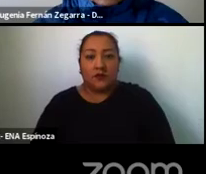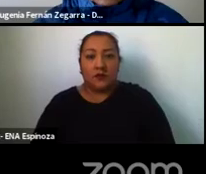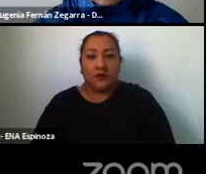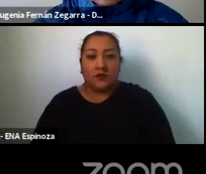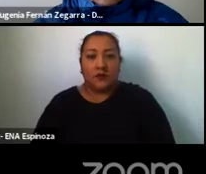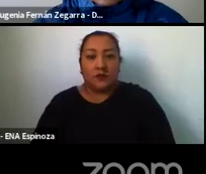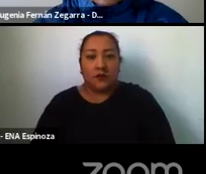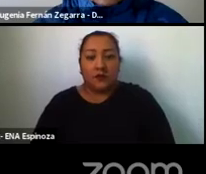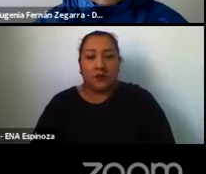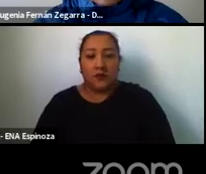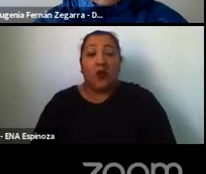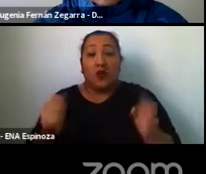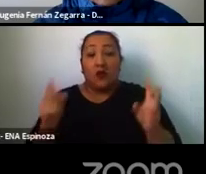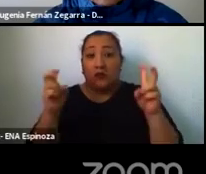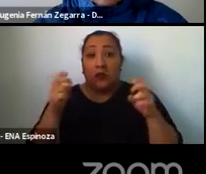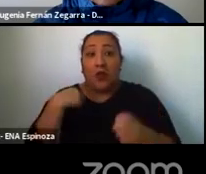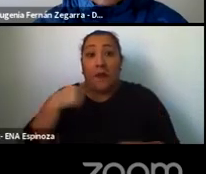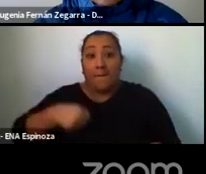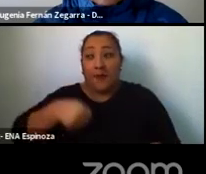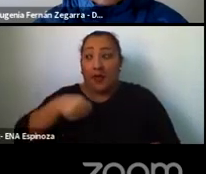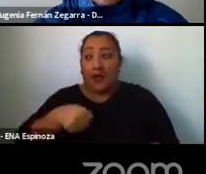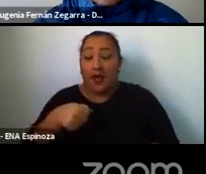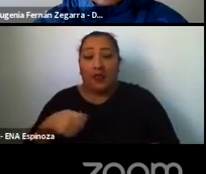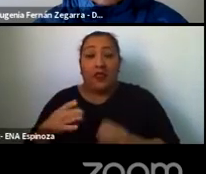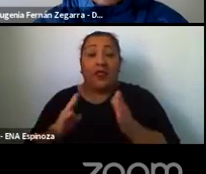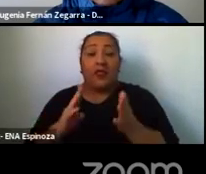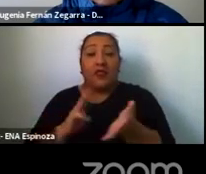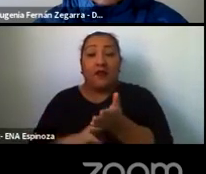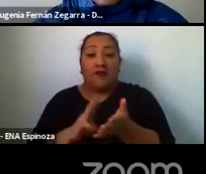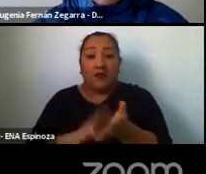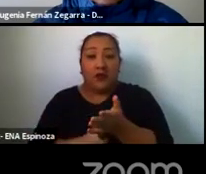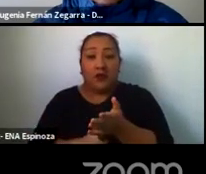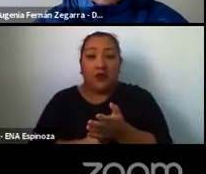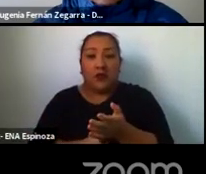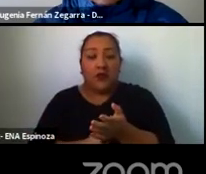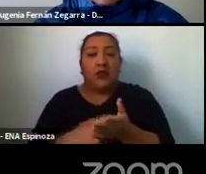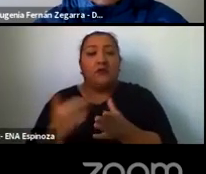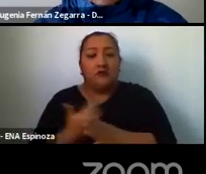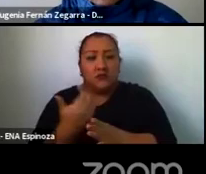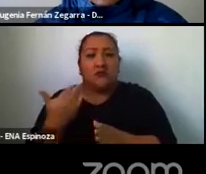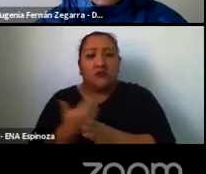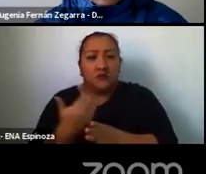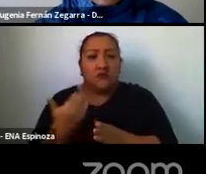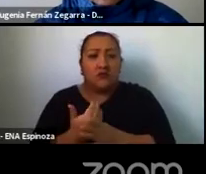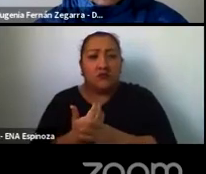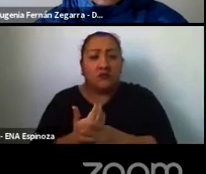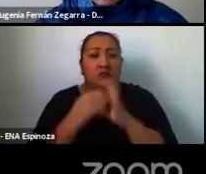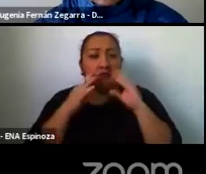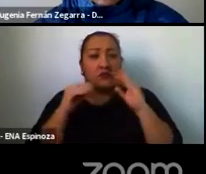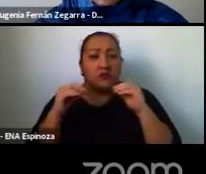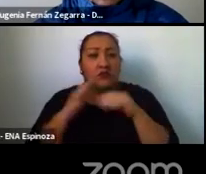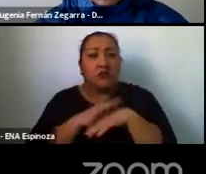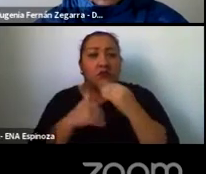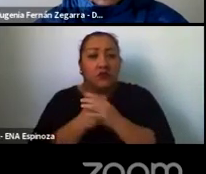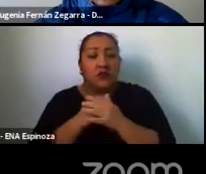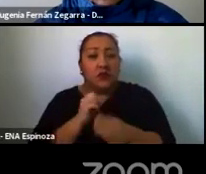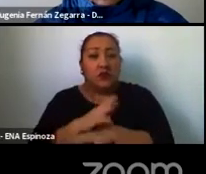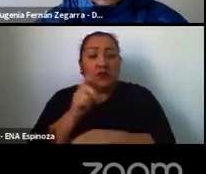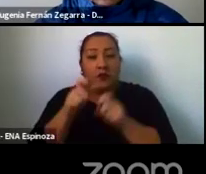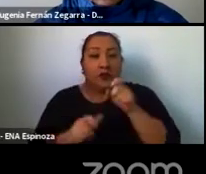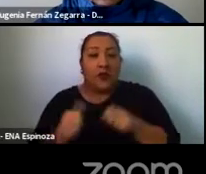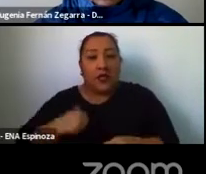los mercados, la Defensoría del Pueblo fue insistente en coordinar con cada uno y recomendar a los